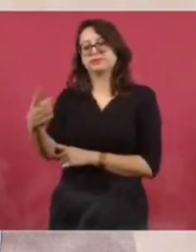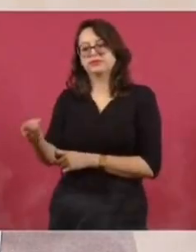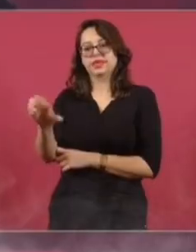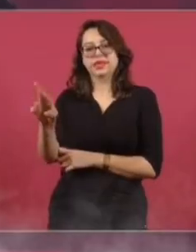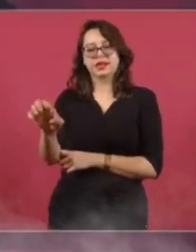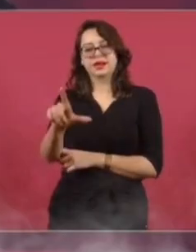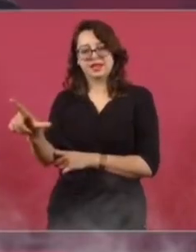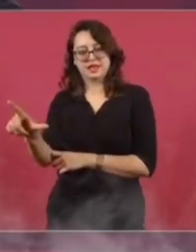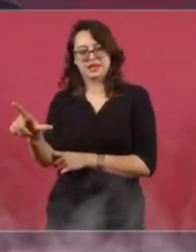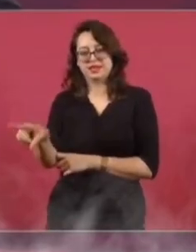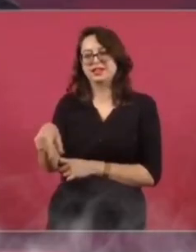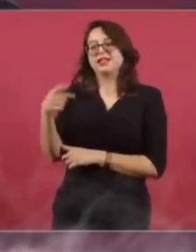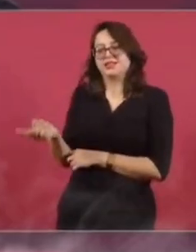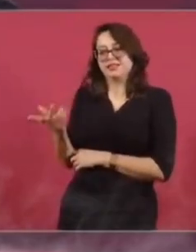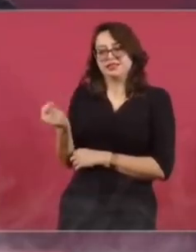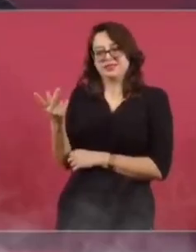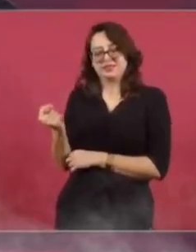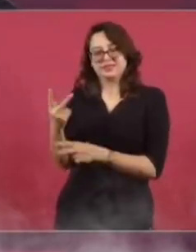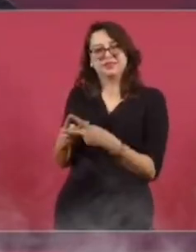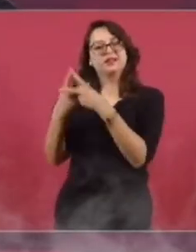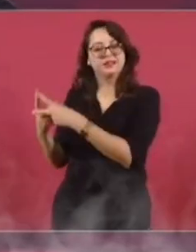Krill y Televisa.